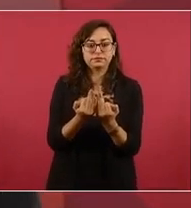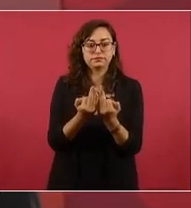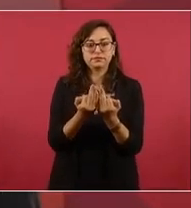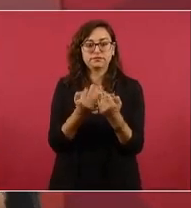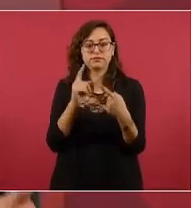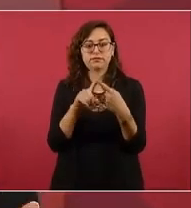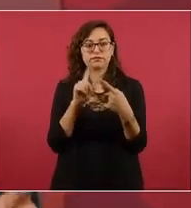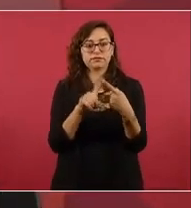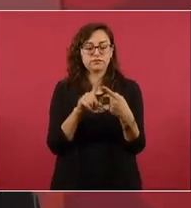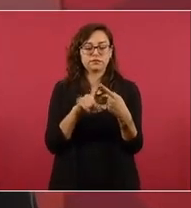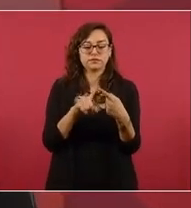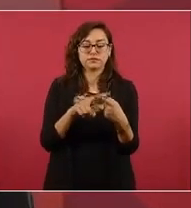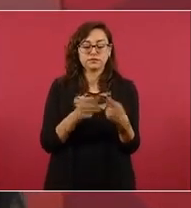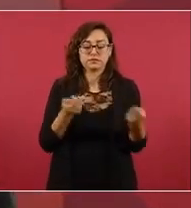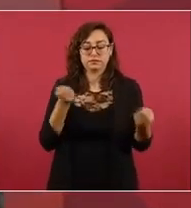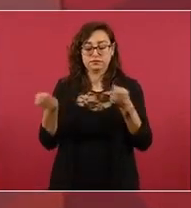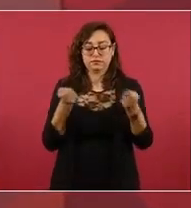lo que tiene que ver con la inflación,